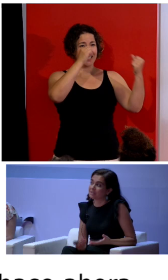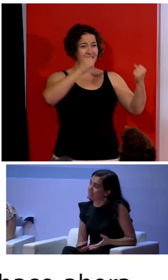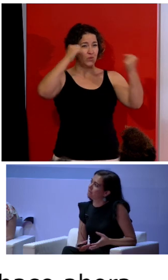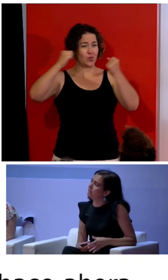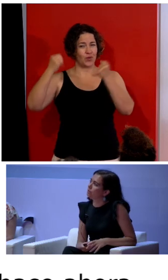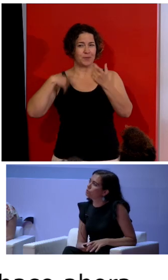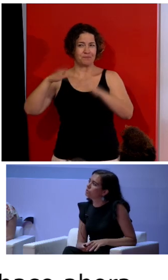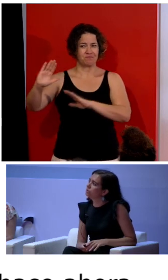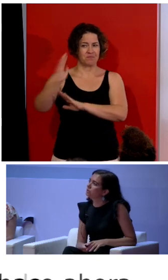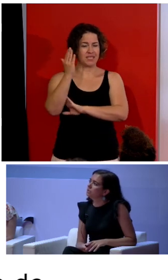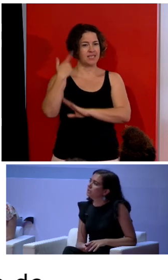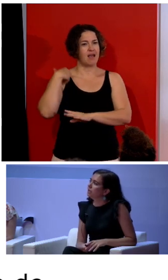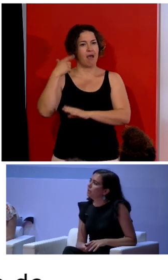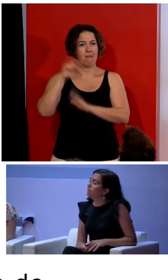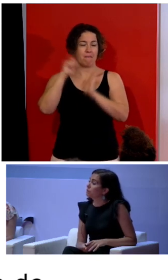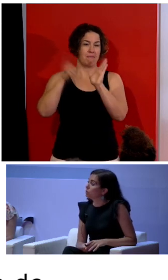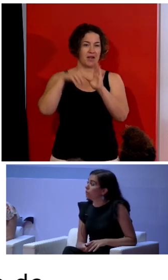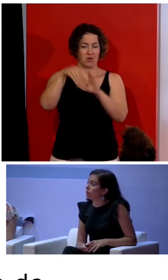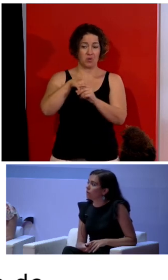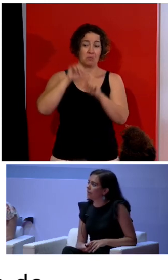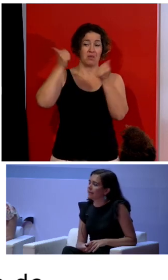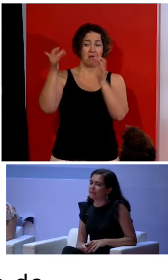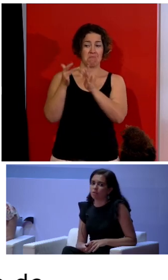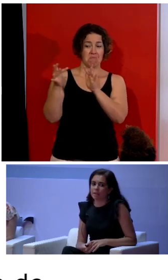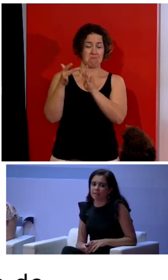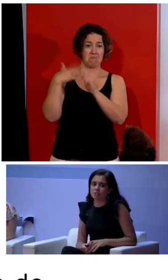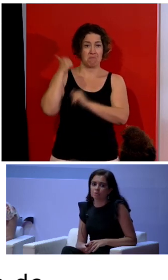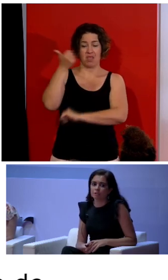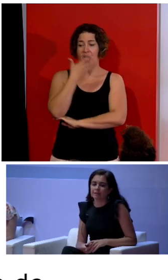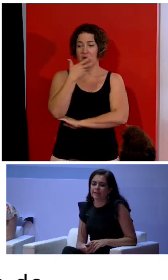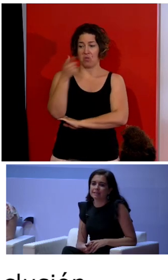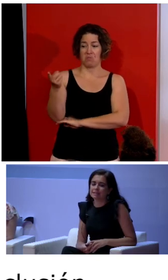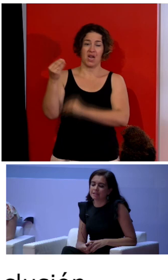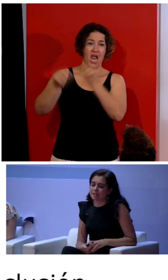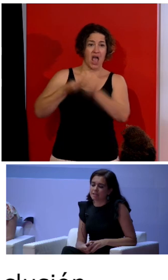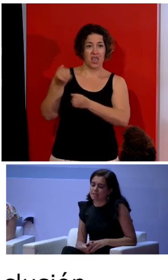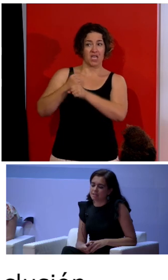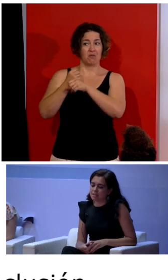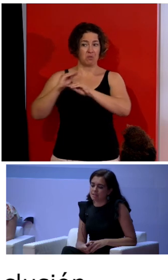nos presenta plena inclusión, empezamos a conocer lo que hacéis, cómo trabajáis